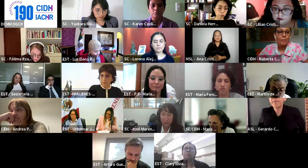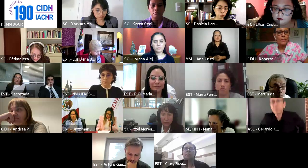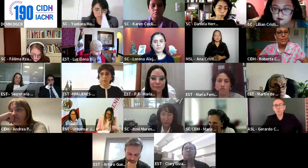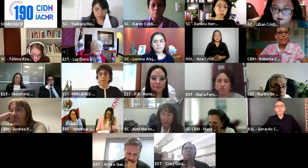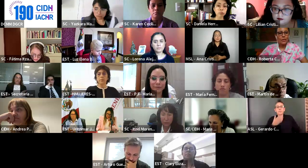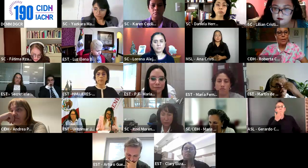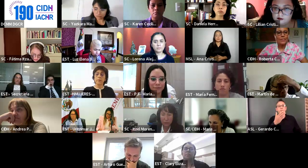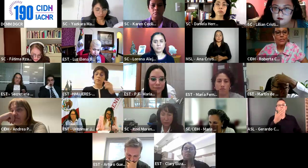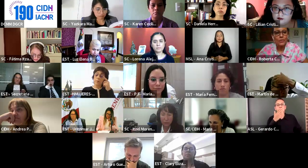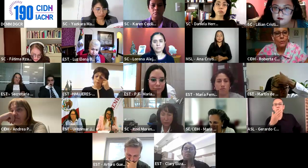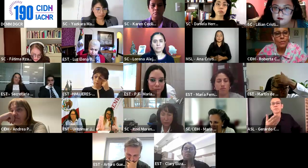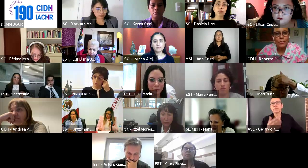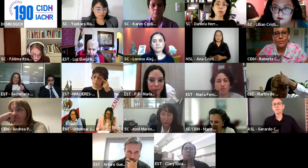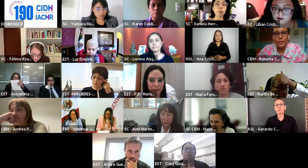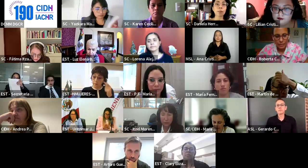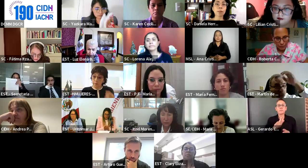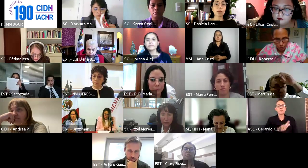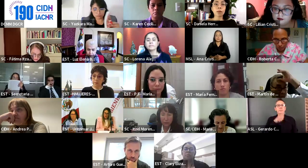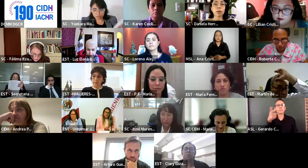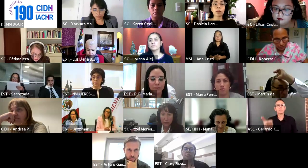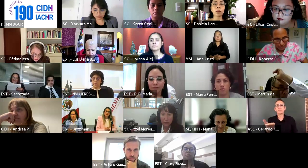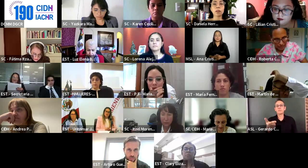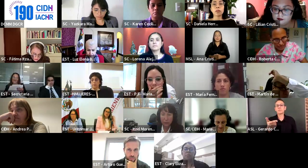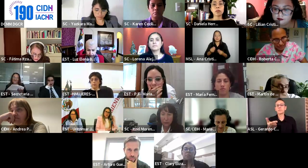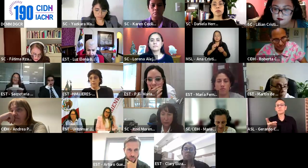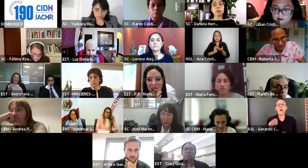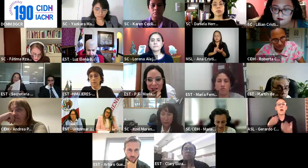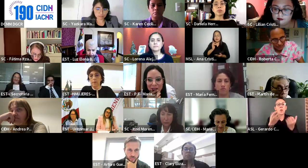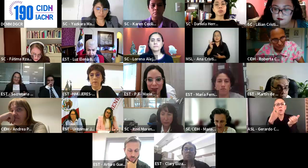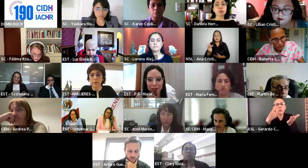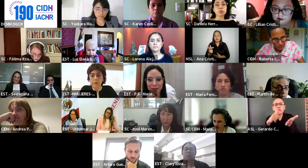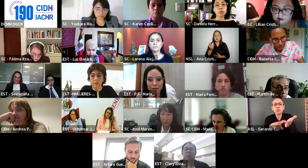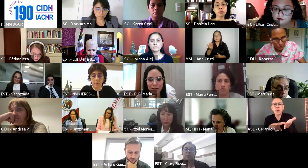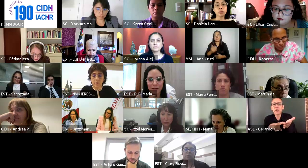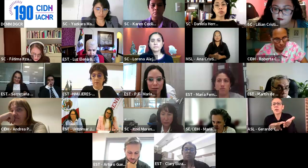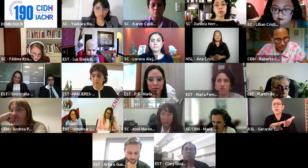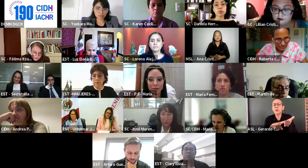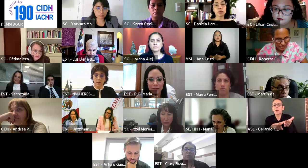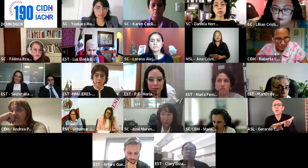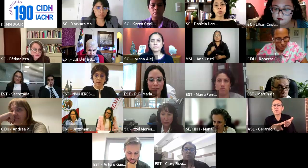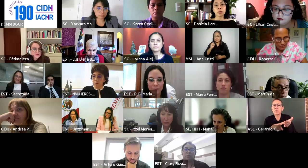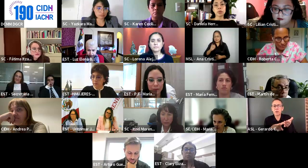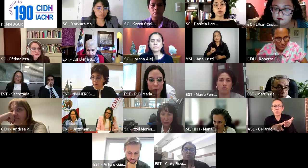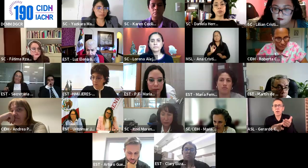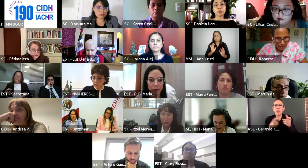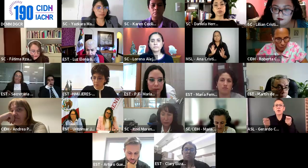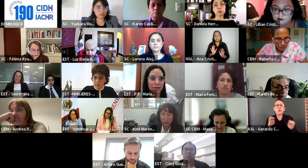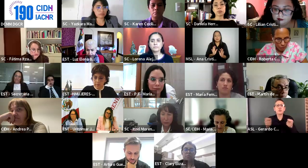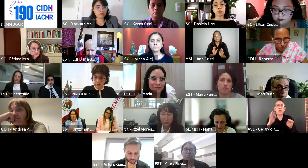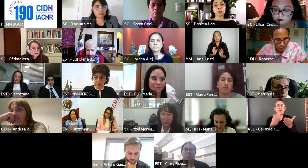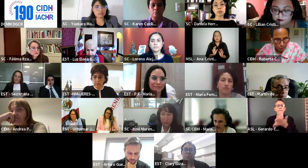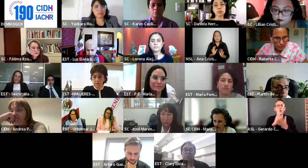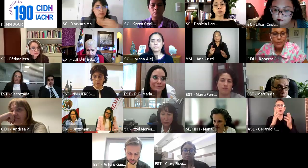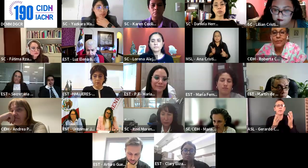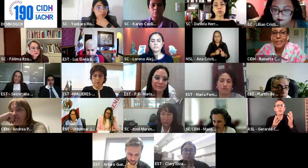Thank you very much. And now I turn over, and I do want to recognize Director General of Human Rights and Democracy,